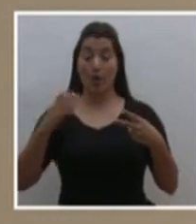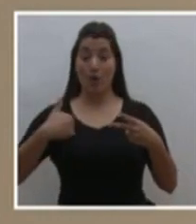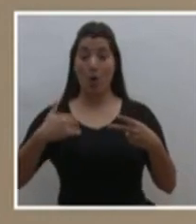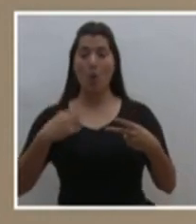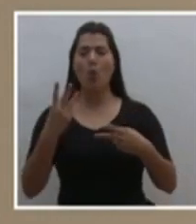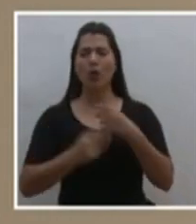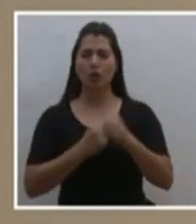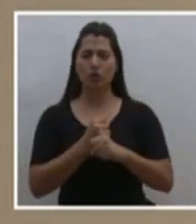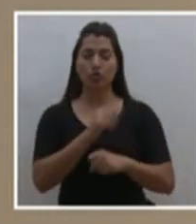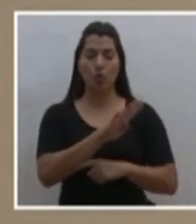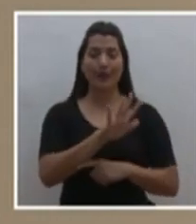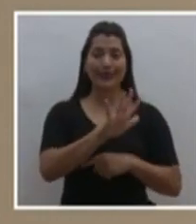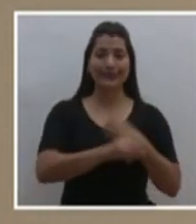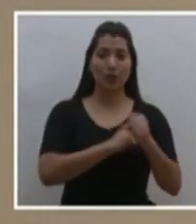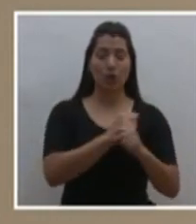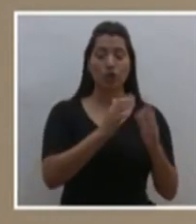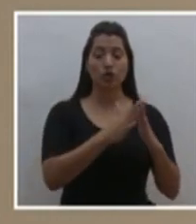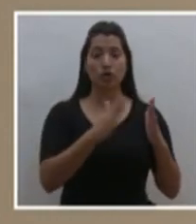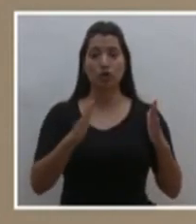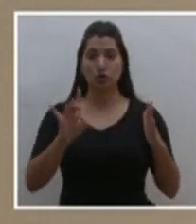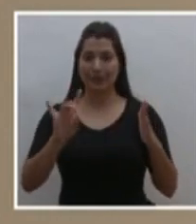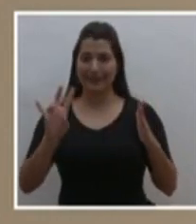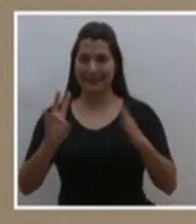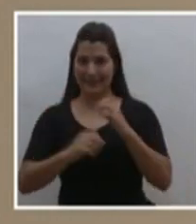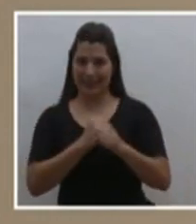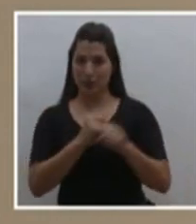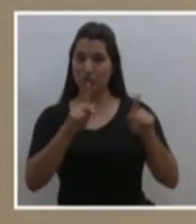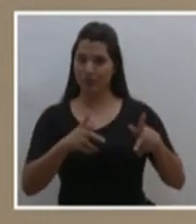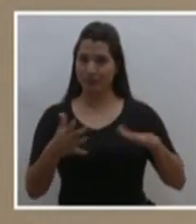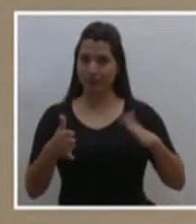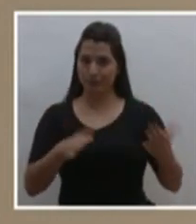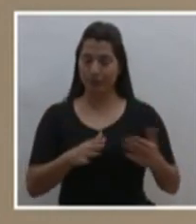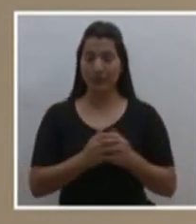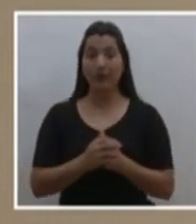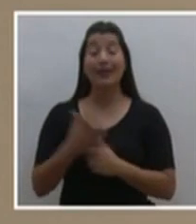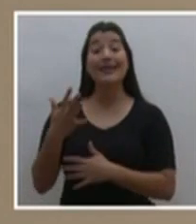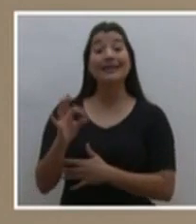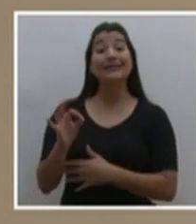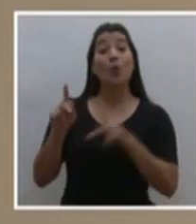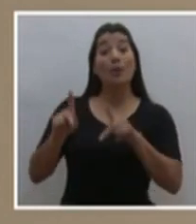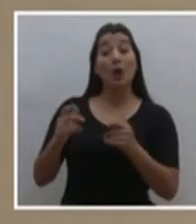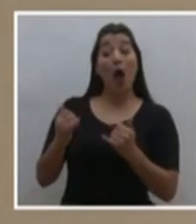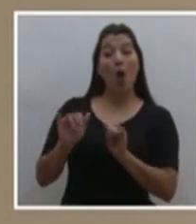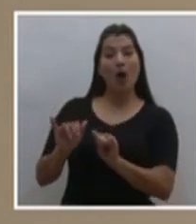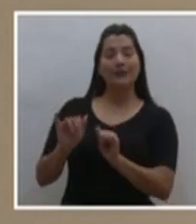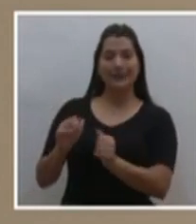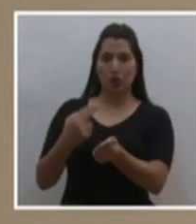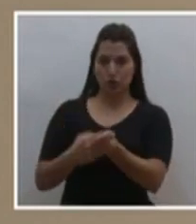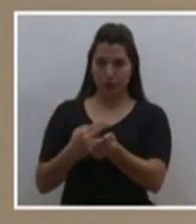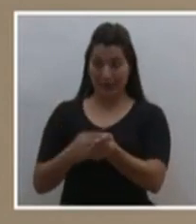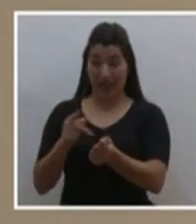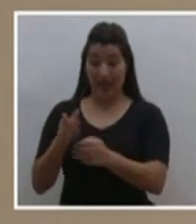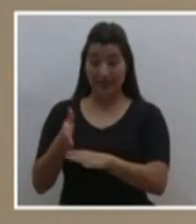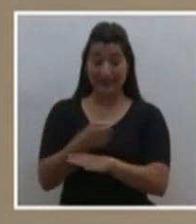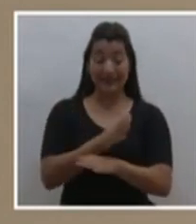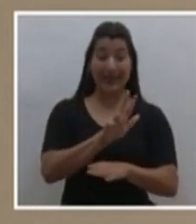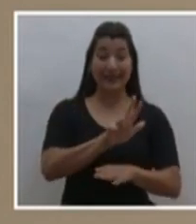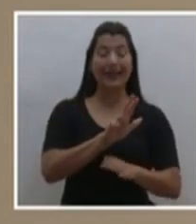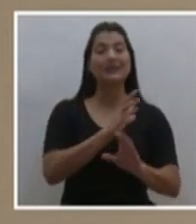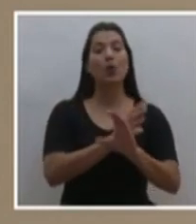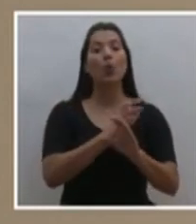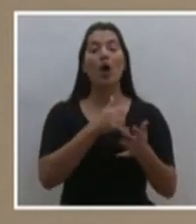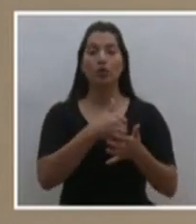de 45 a los 87 años. 19 personas se encuentran en este momento hospitalizadas, 3 de ellas se encuentran